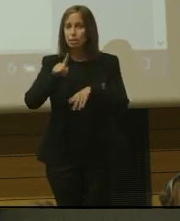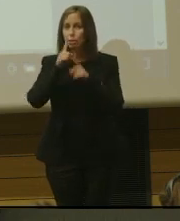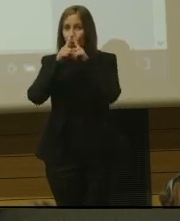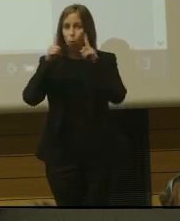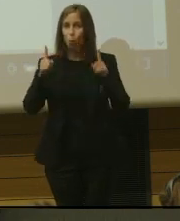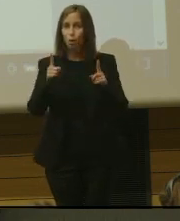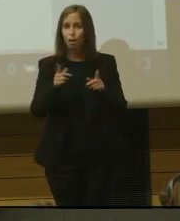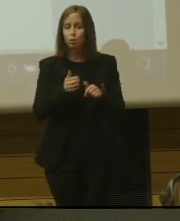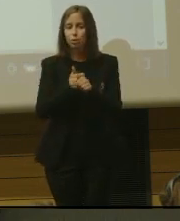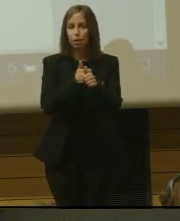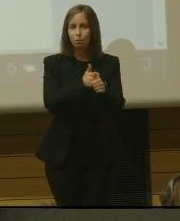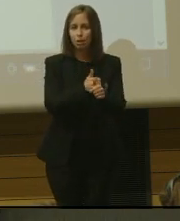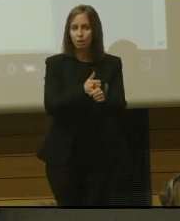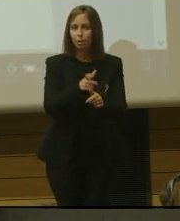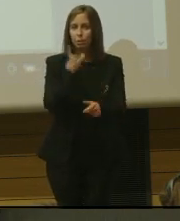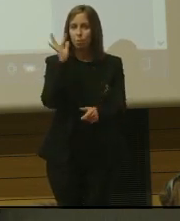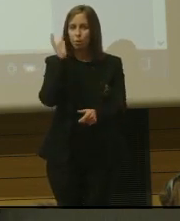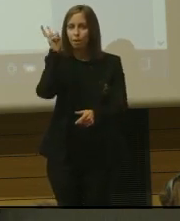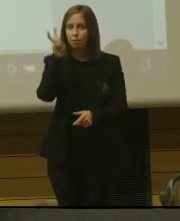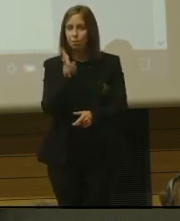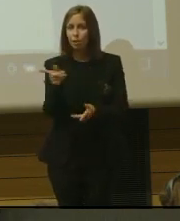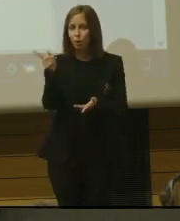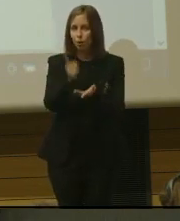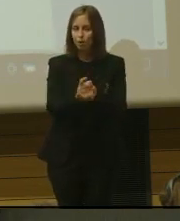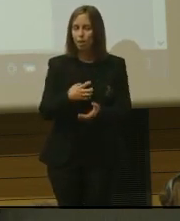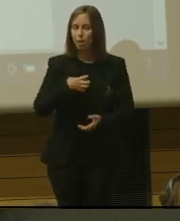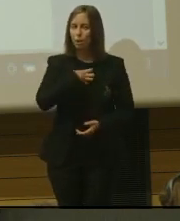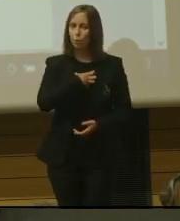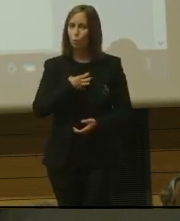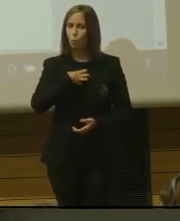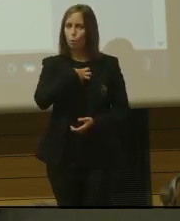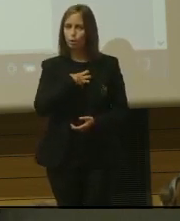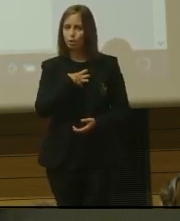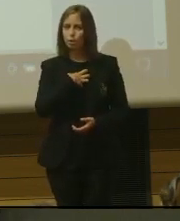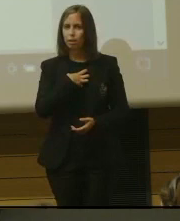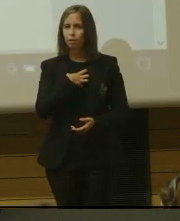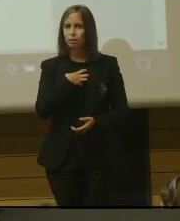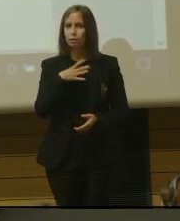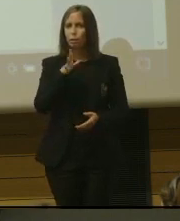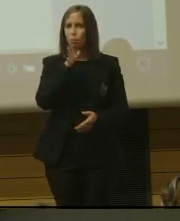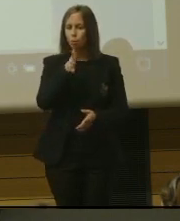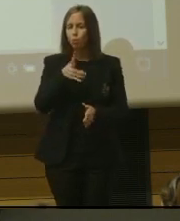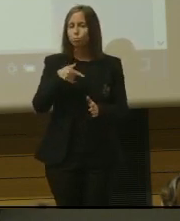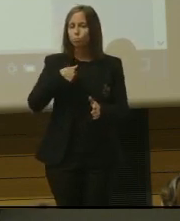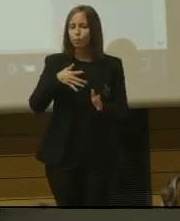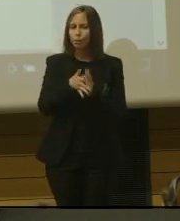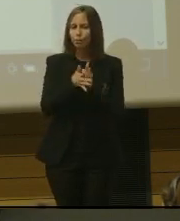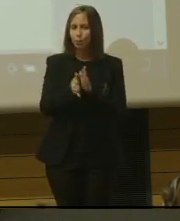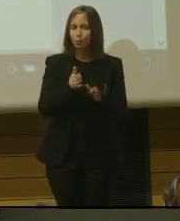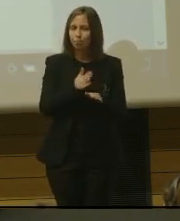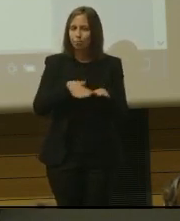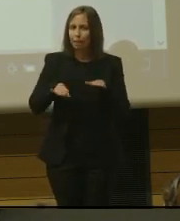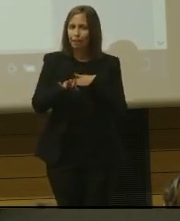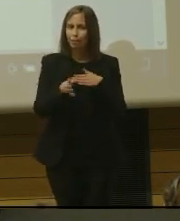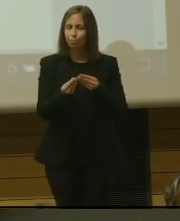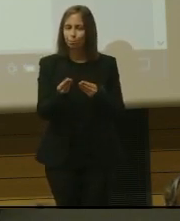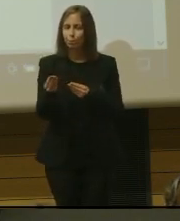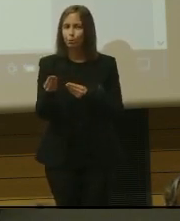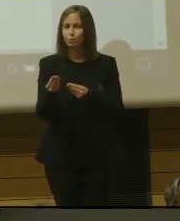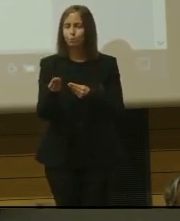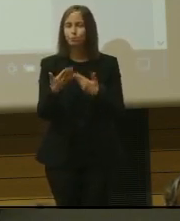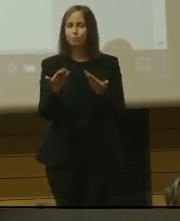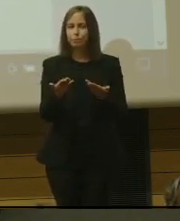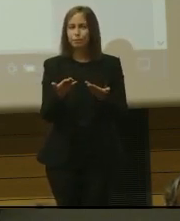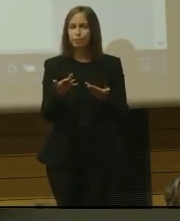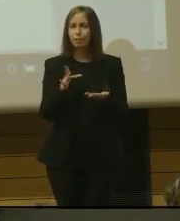cuesta muchísimo que estas mujeres vengan, muchísimo. Luego hablaremos por qué también, porque me estoy como adelantando mucho, ¿no? Pero evidentemente